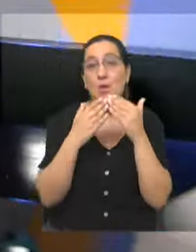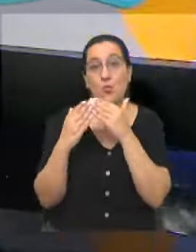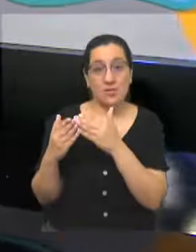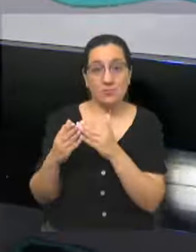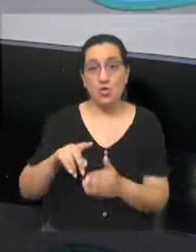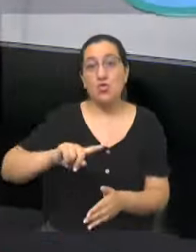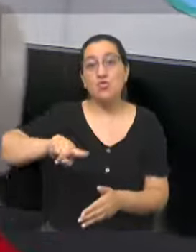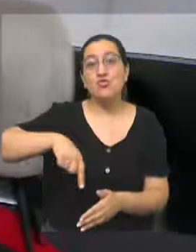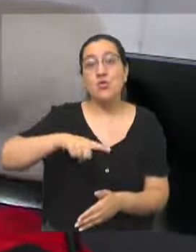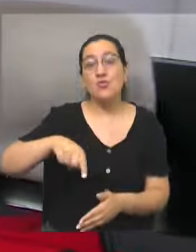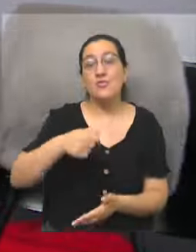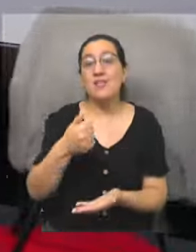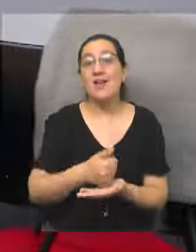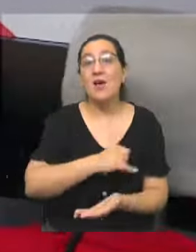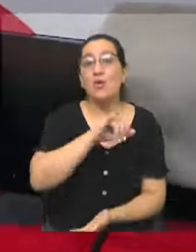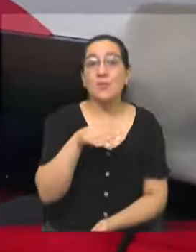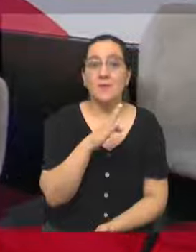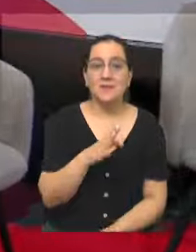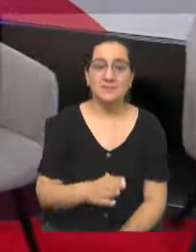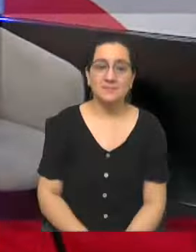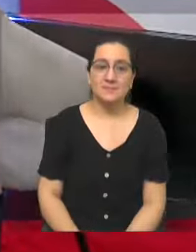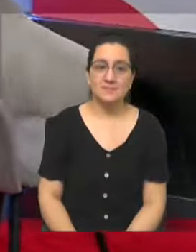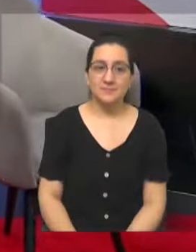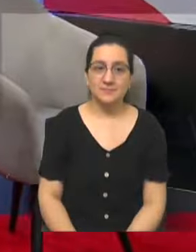preguntamos, ¿dónde andarás, JP?